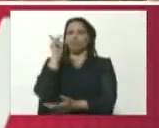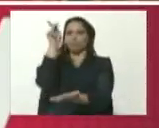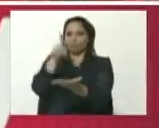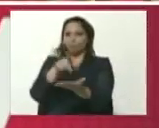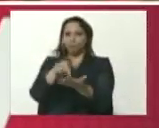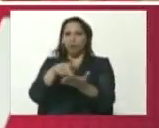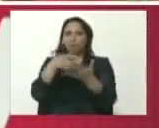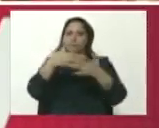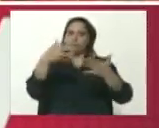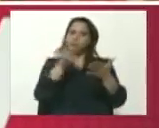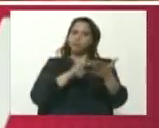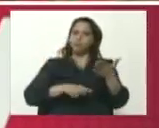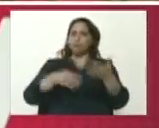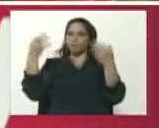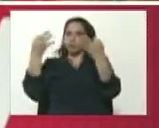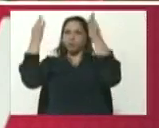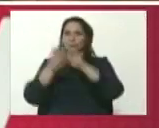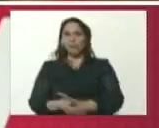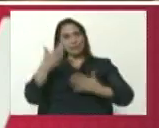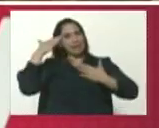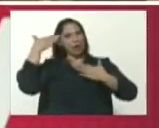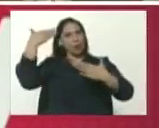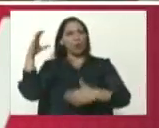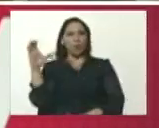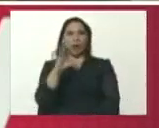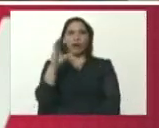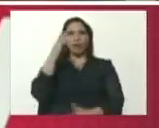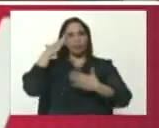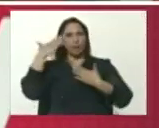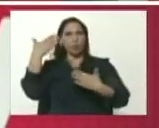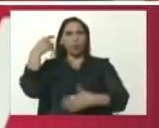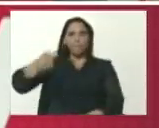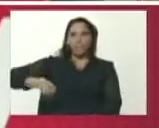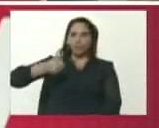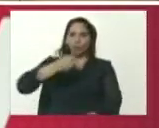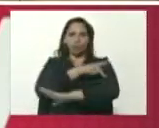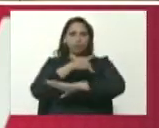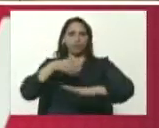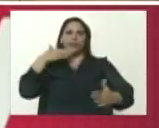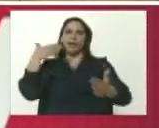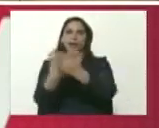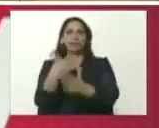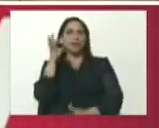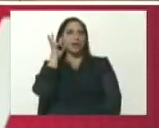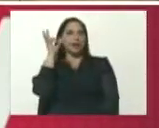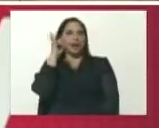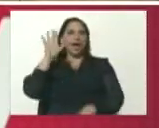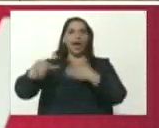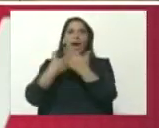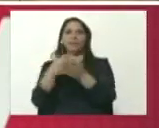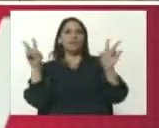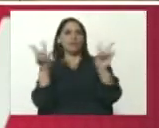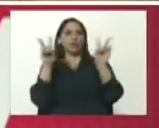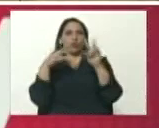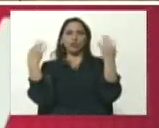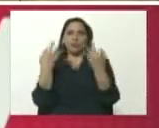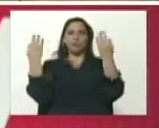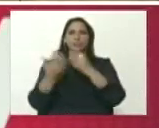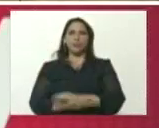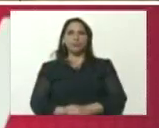círculo de lectura, te lo aseguro. Saludos a Caracas, saludos a la pastora. Gracias, Erika. Hasta la victoria